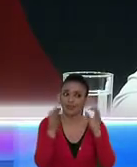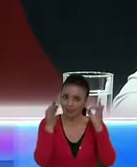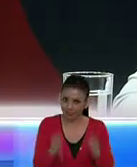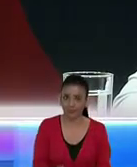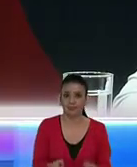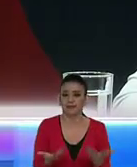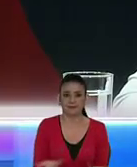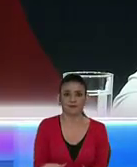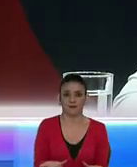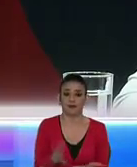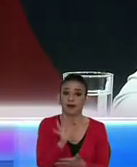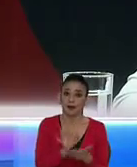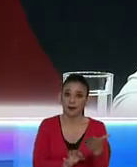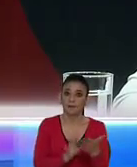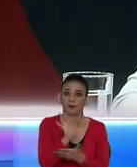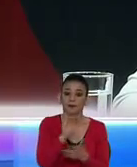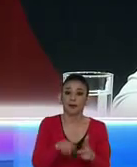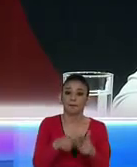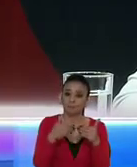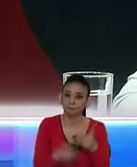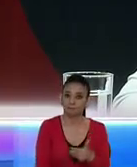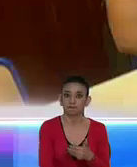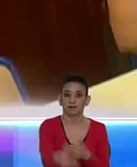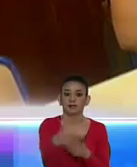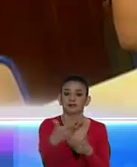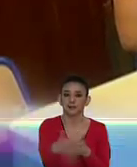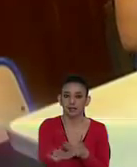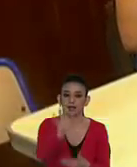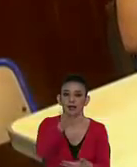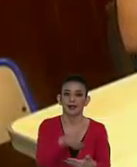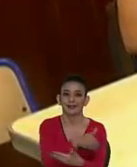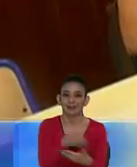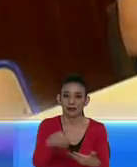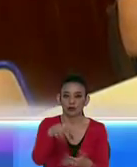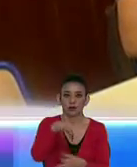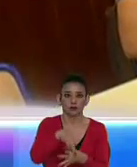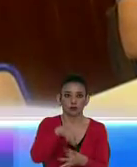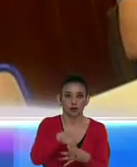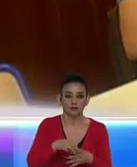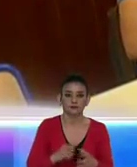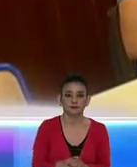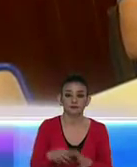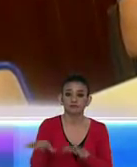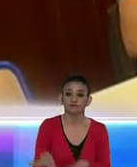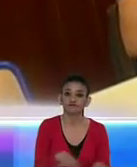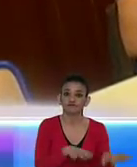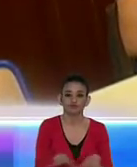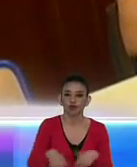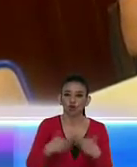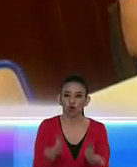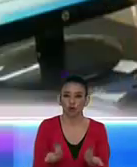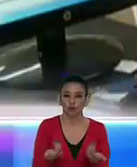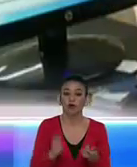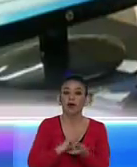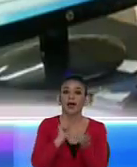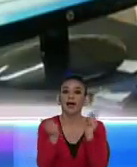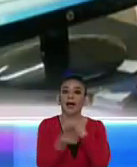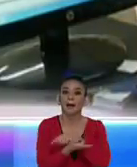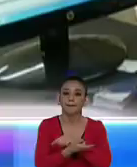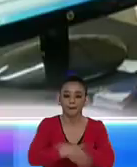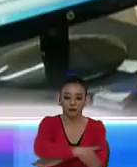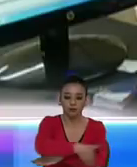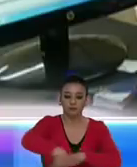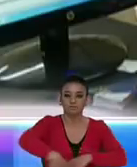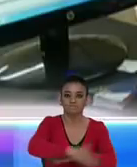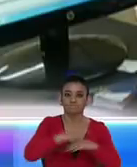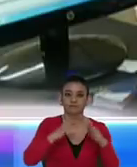el inicio del periodo electoral. Dentro de las actividades a cumplirse se encuentra la campaña de cambio de domicilio que iniciará el 5 de